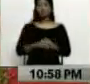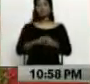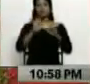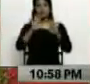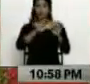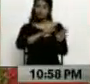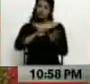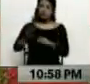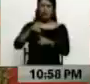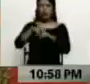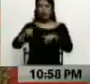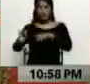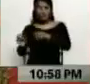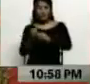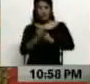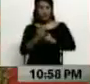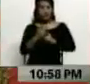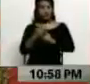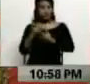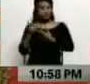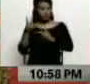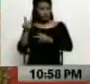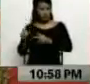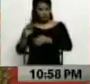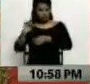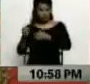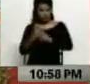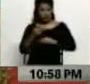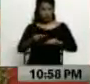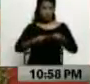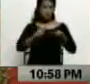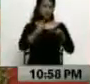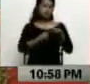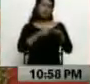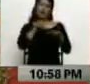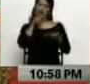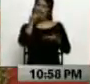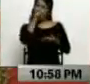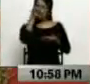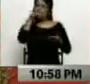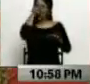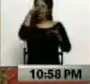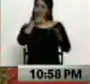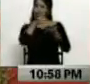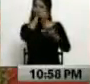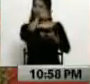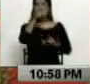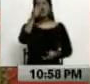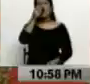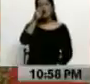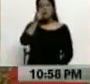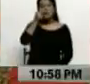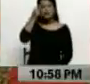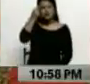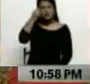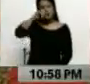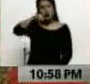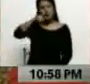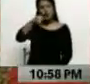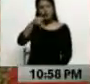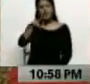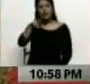ecológico el patriota mundo nos manda por aquí una información según en la ciudad de Miami dicen que J Rendón está